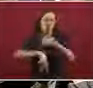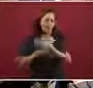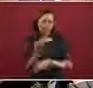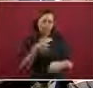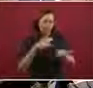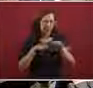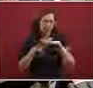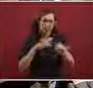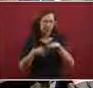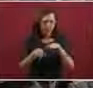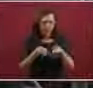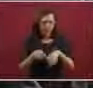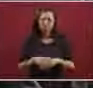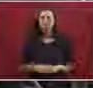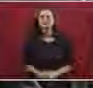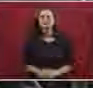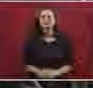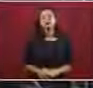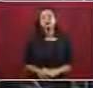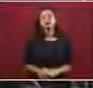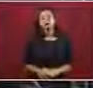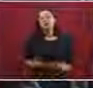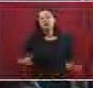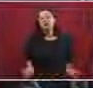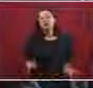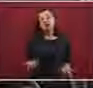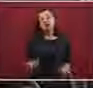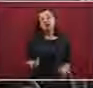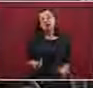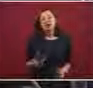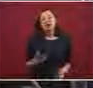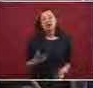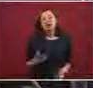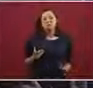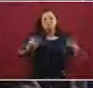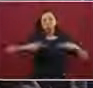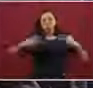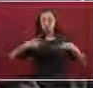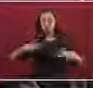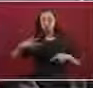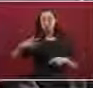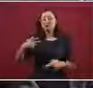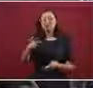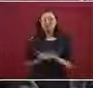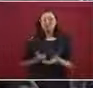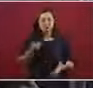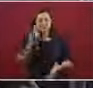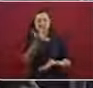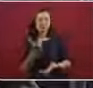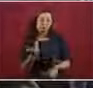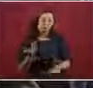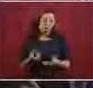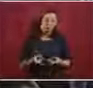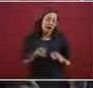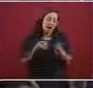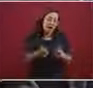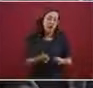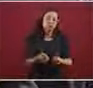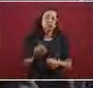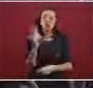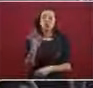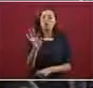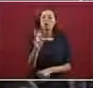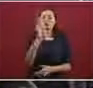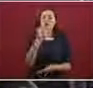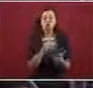puestos le cuestan al erario y a los mexicanos, a la Ciudad de México principalmente, 45